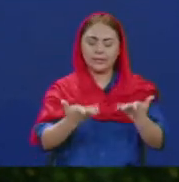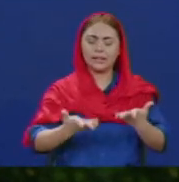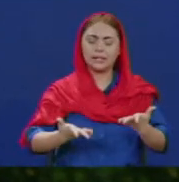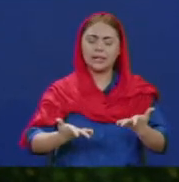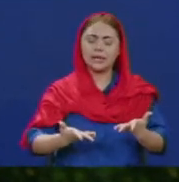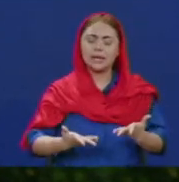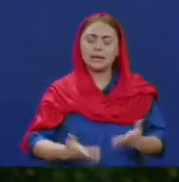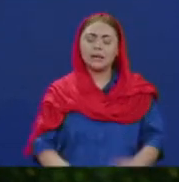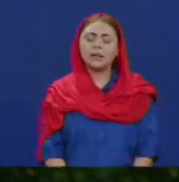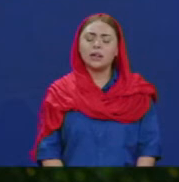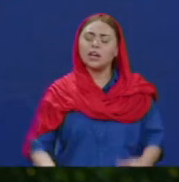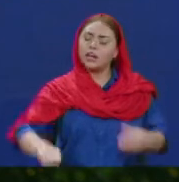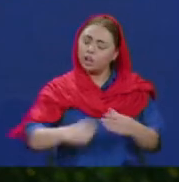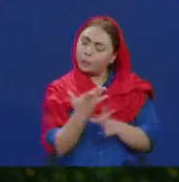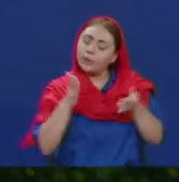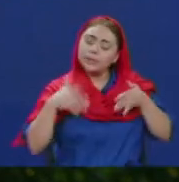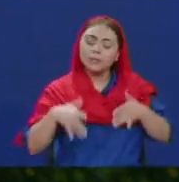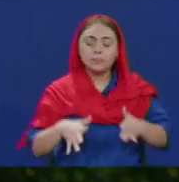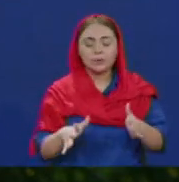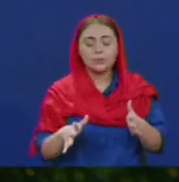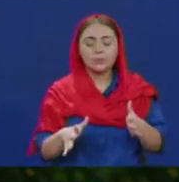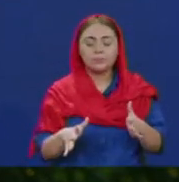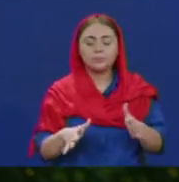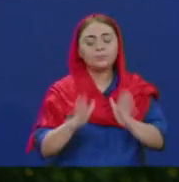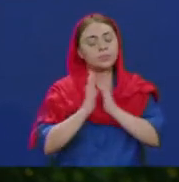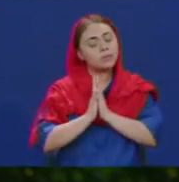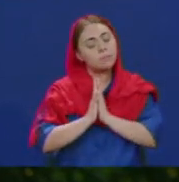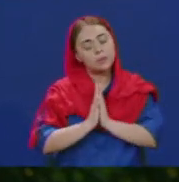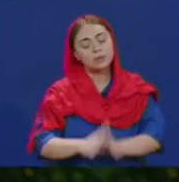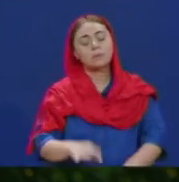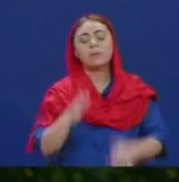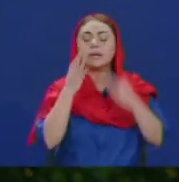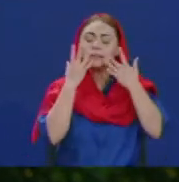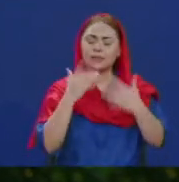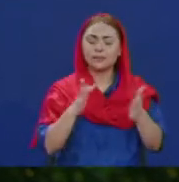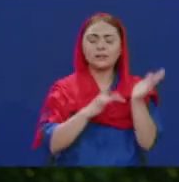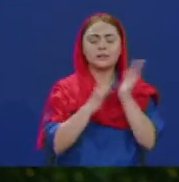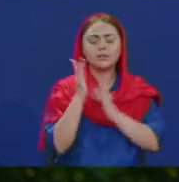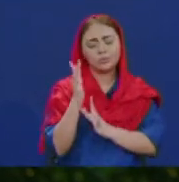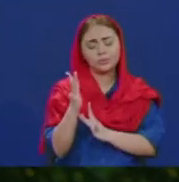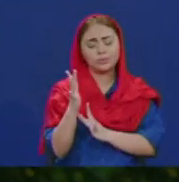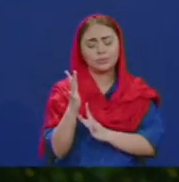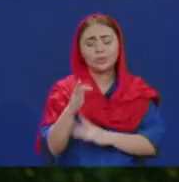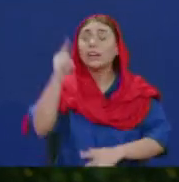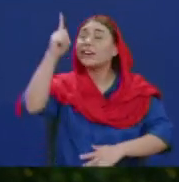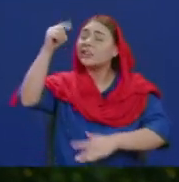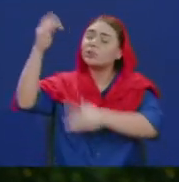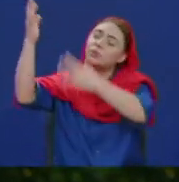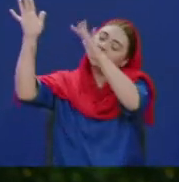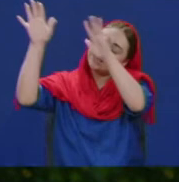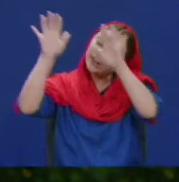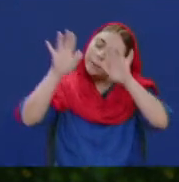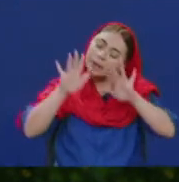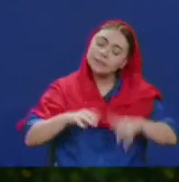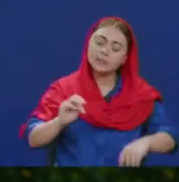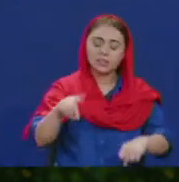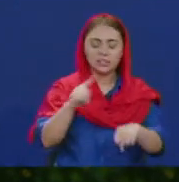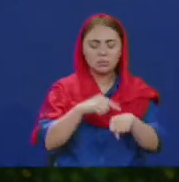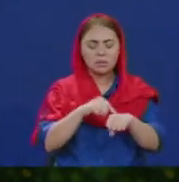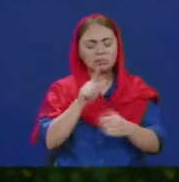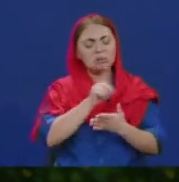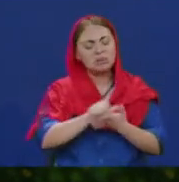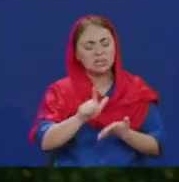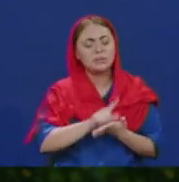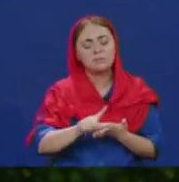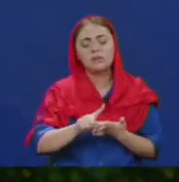sus corazones, Señor. Y te ruego que por la sangre de tu Hijo que es derramada en esta hora, sea